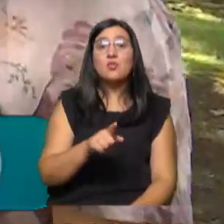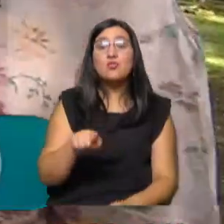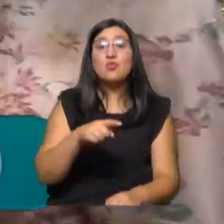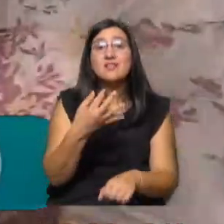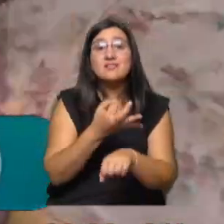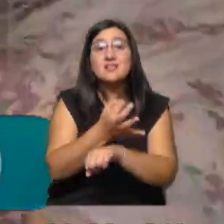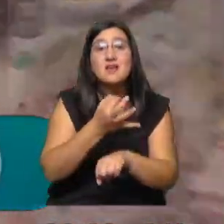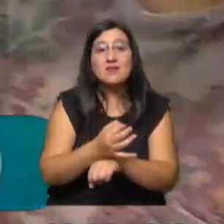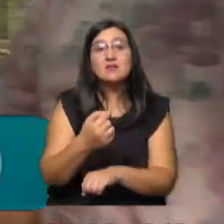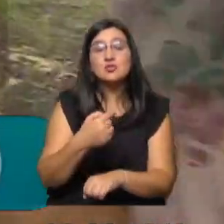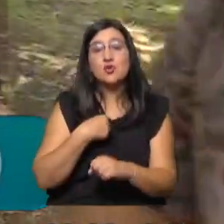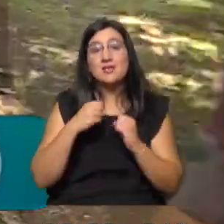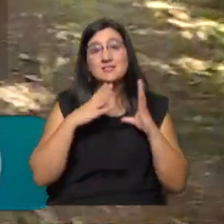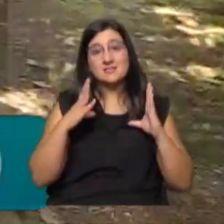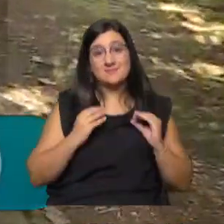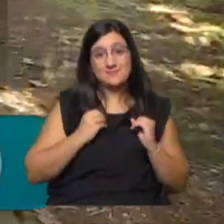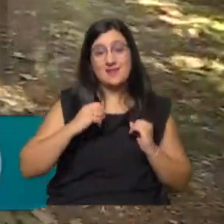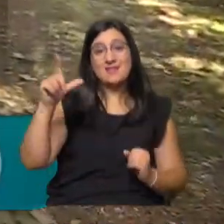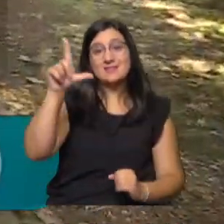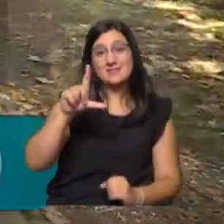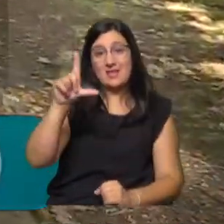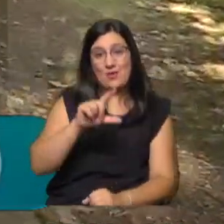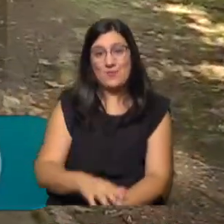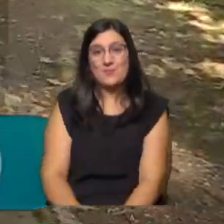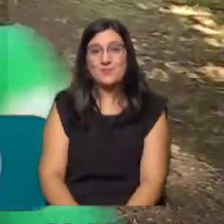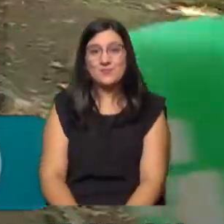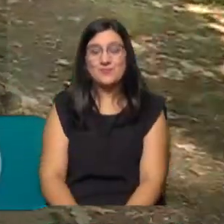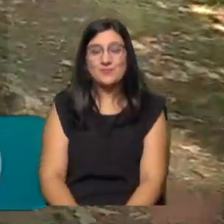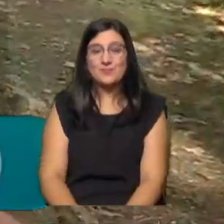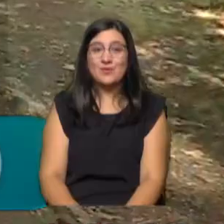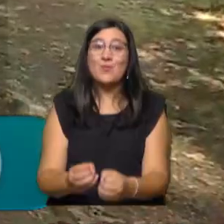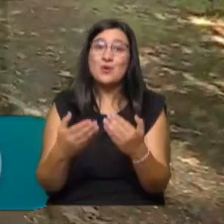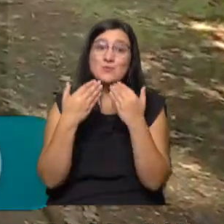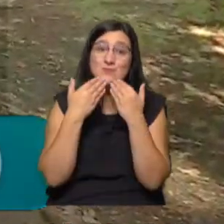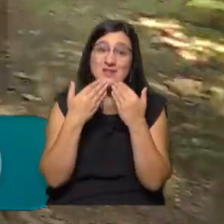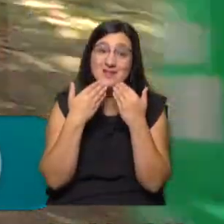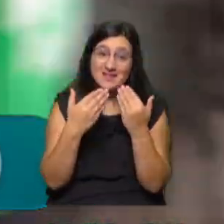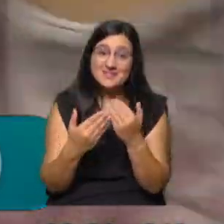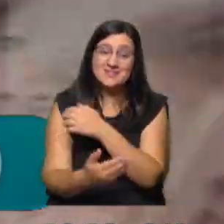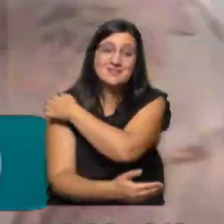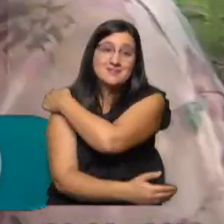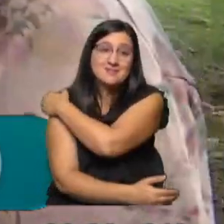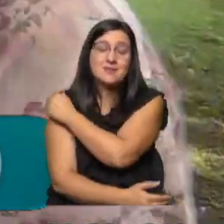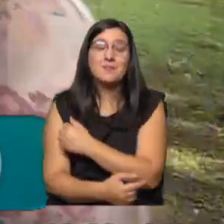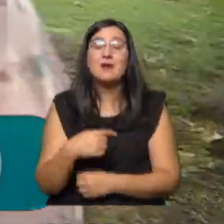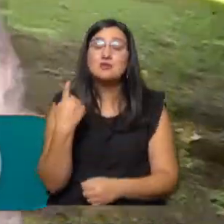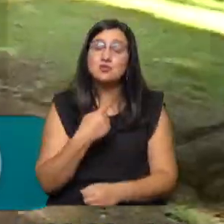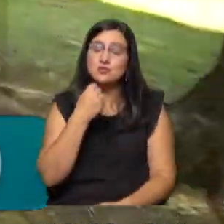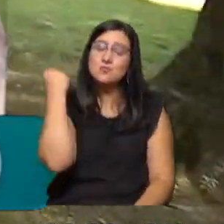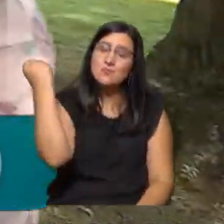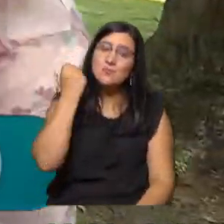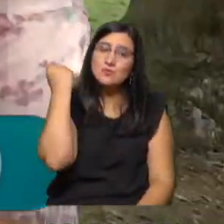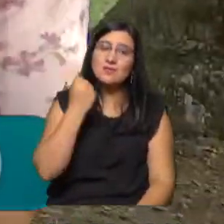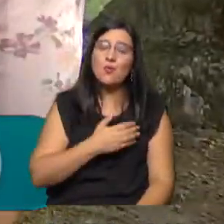escuela? Escuela y liceo. Sí. Qué lindo. Bueno, vecina, nada, gracias por estas palabras que para nosotros tienen un valor increíble.